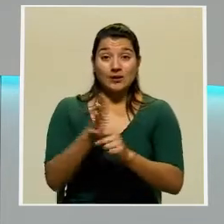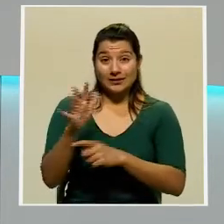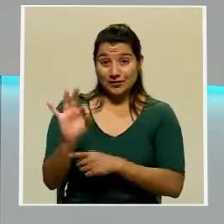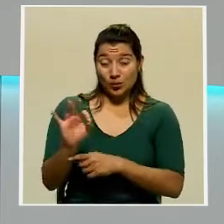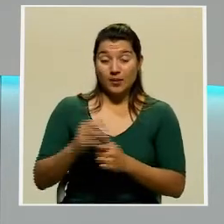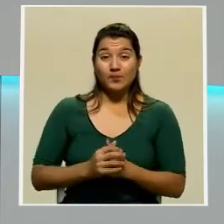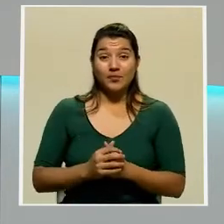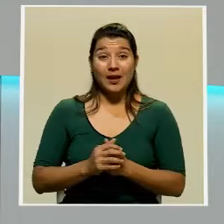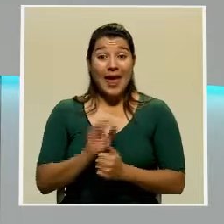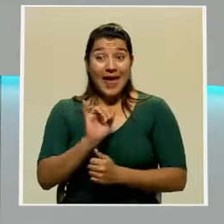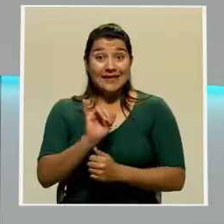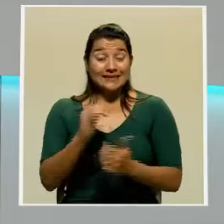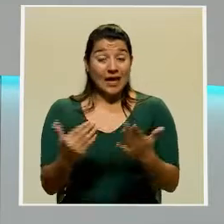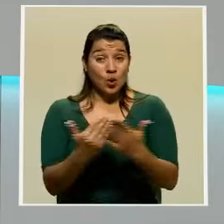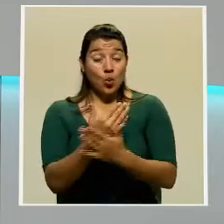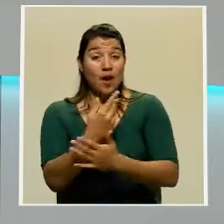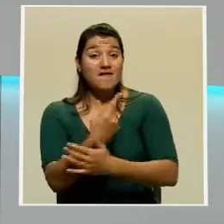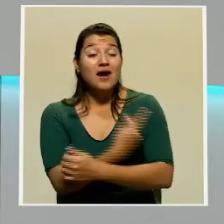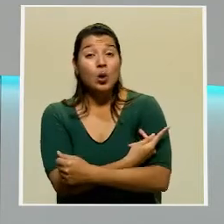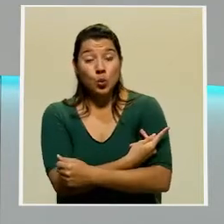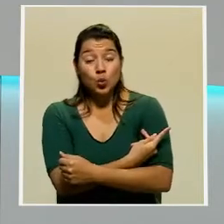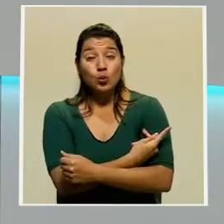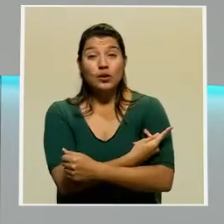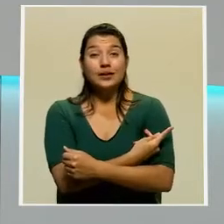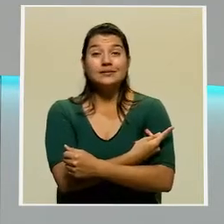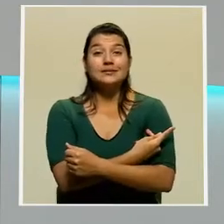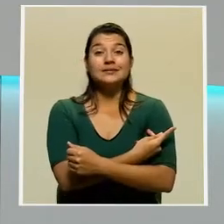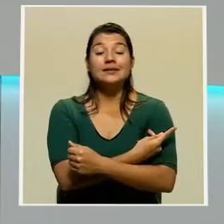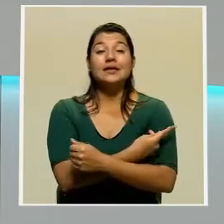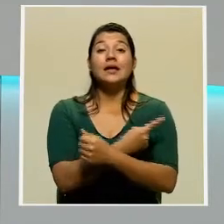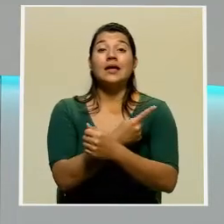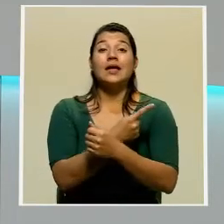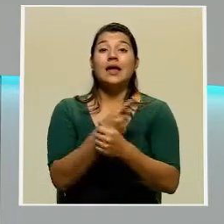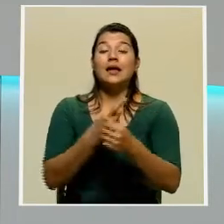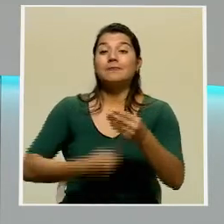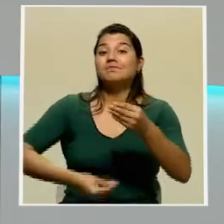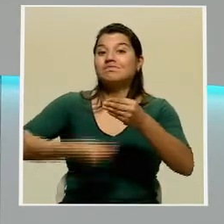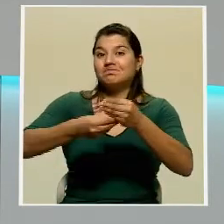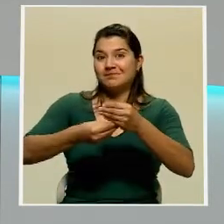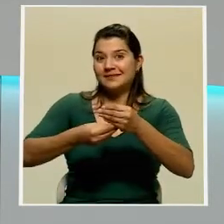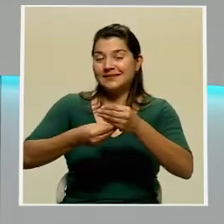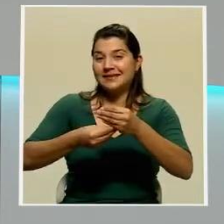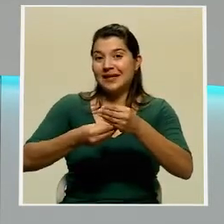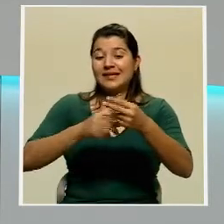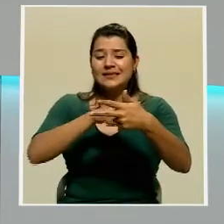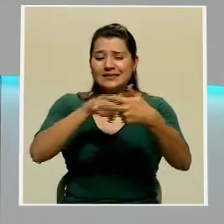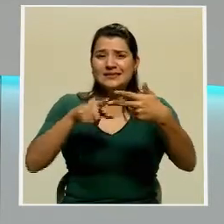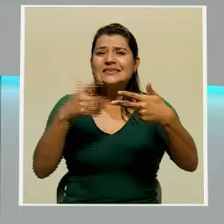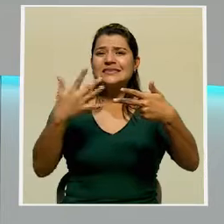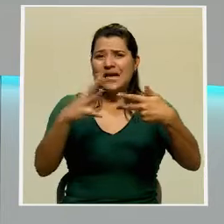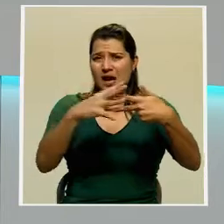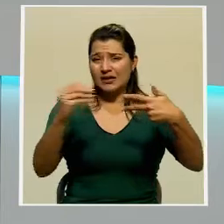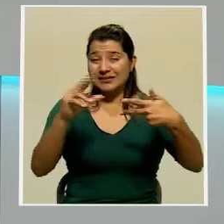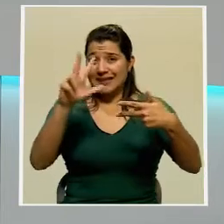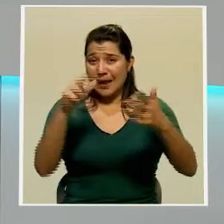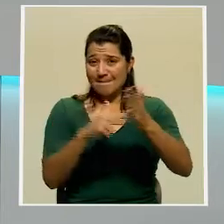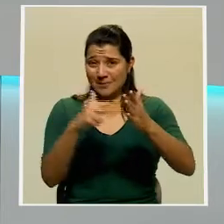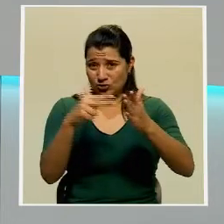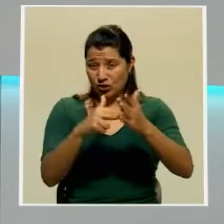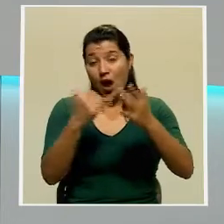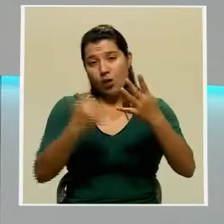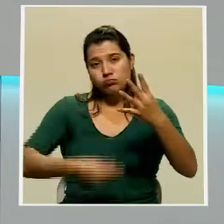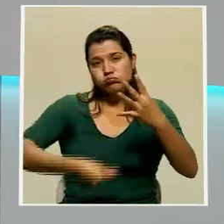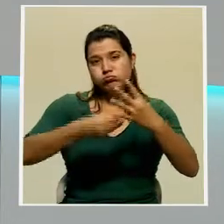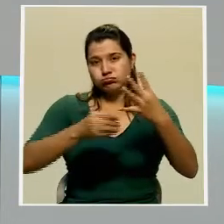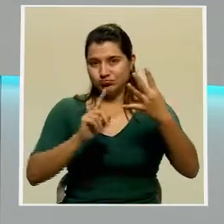COVID-19. Estas nuevas vacunas se van a sumar a la compra de 3 millones de dosis que ya se había hecho